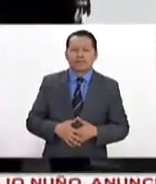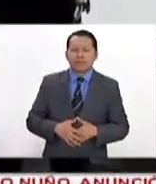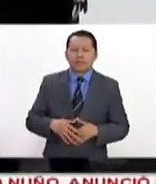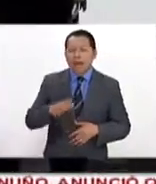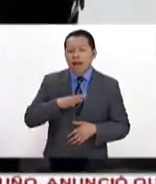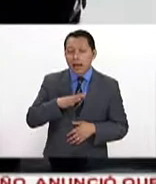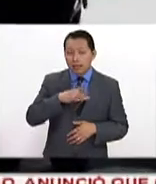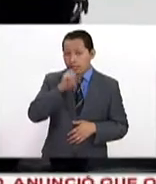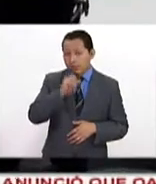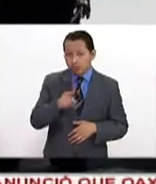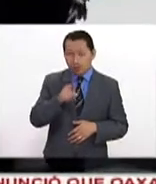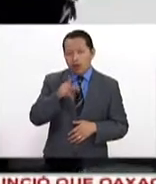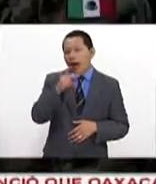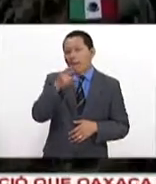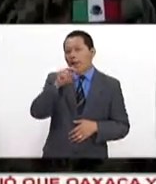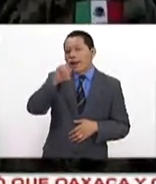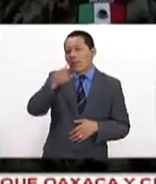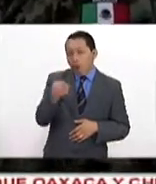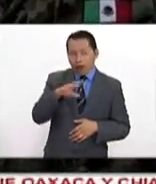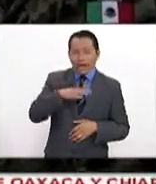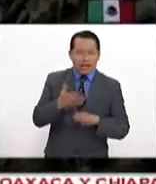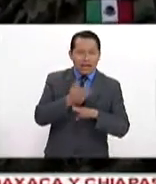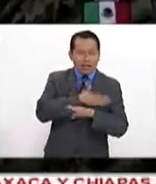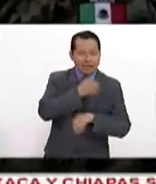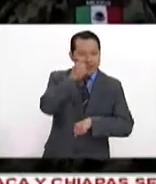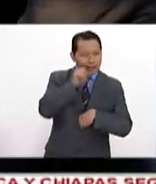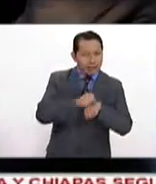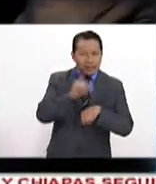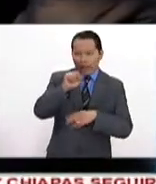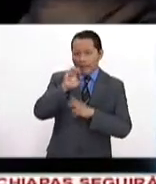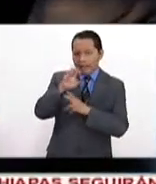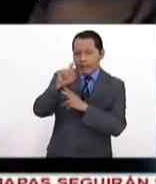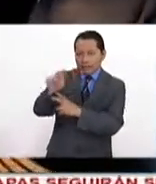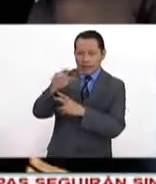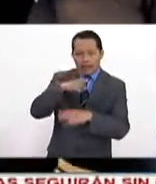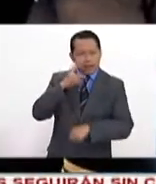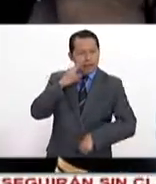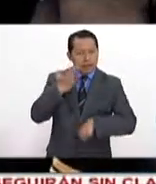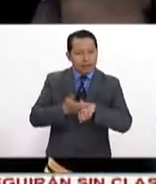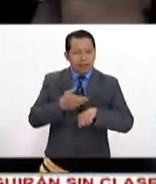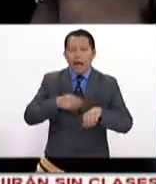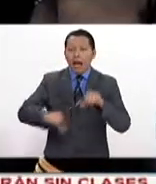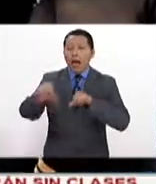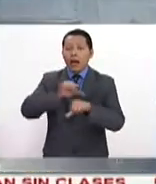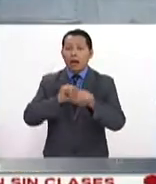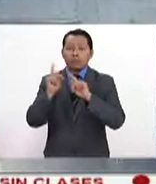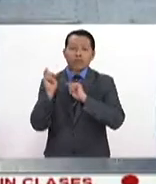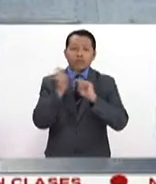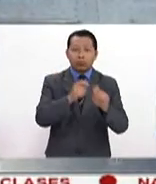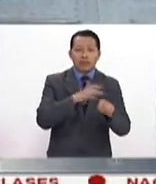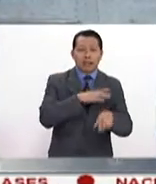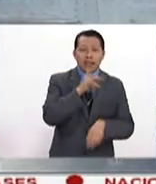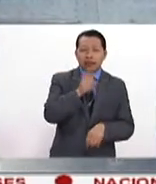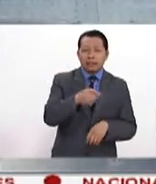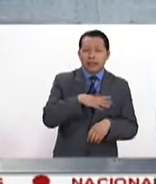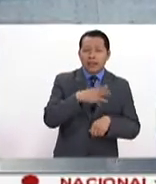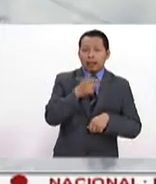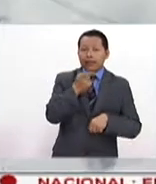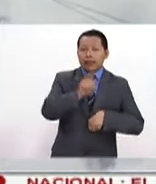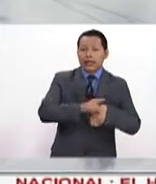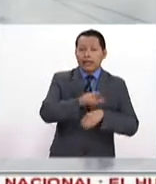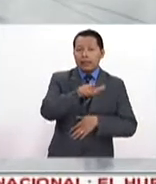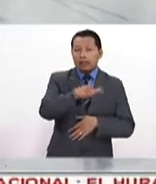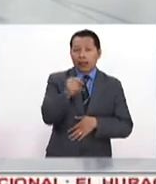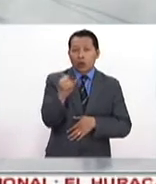Las capitanías de puerto que estaban a cargo de la Secretaría de Comunicaciones y Transportes fueron transferidas desde el primer minuto del 17